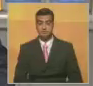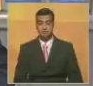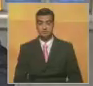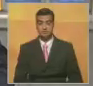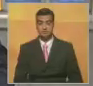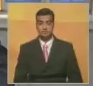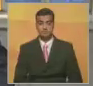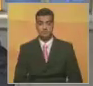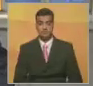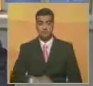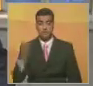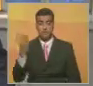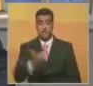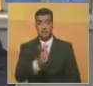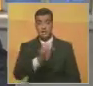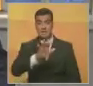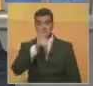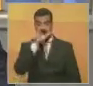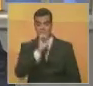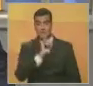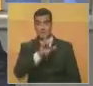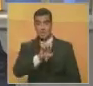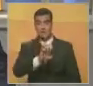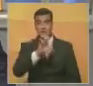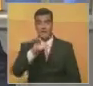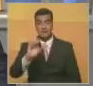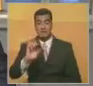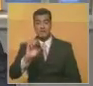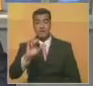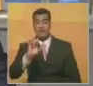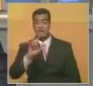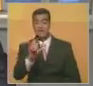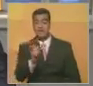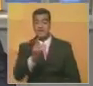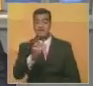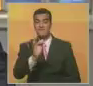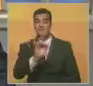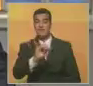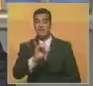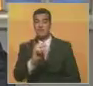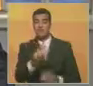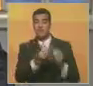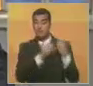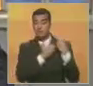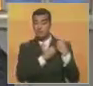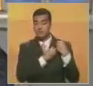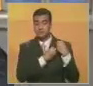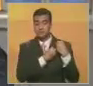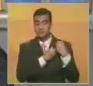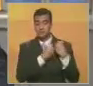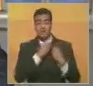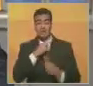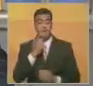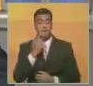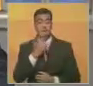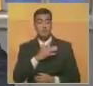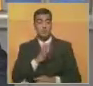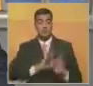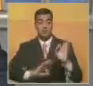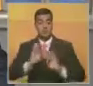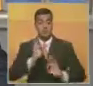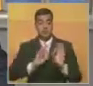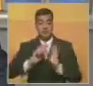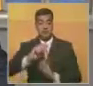fue condenado a 15 años de prisión el bis enrique guevara figueroa quien admitió su responsabilidad en el homicidio de la turista